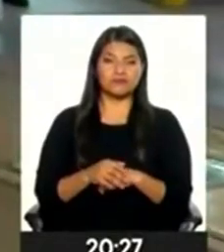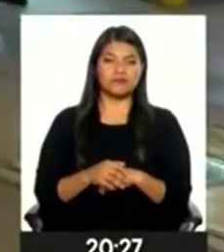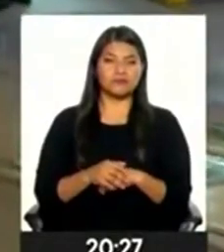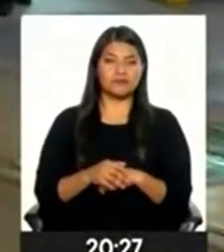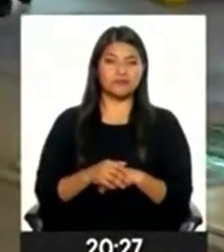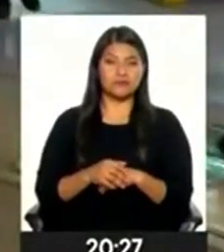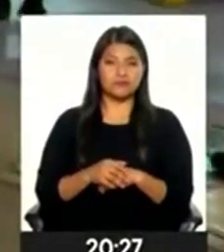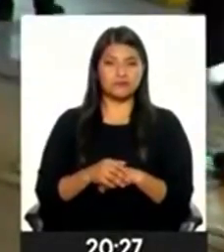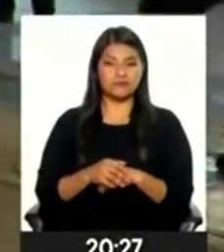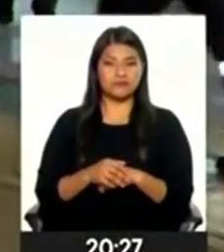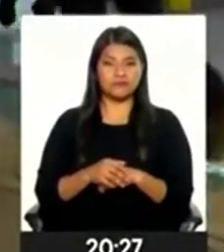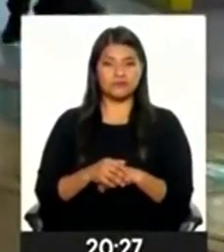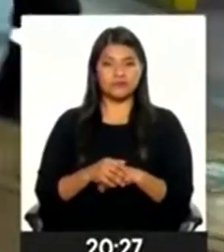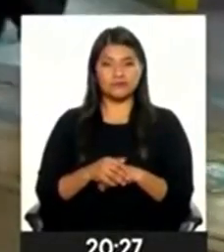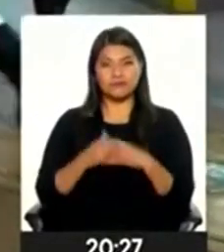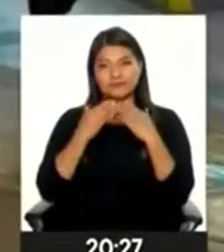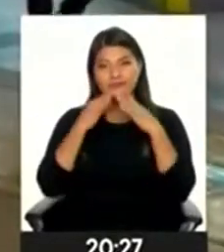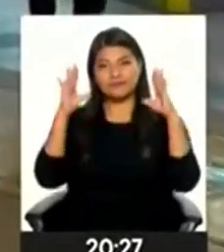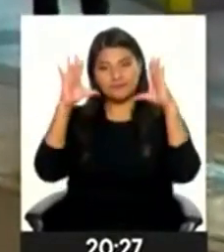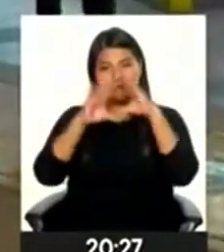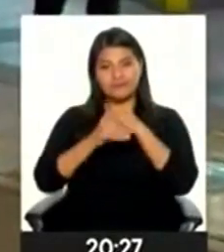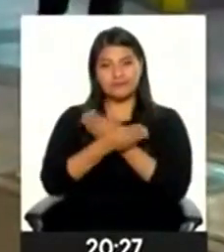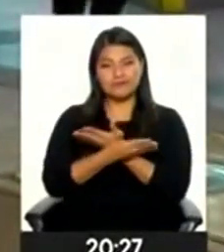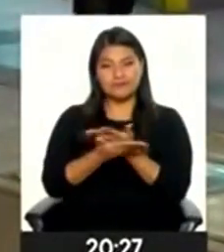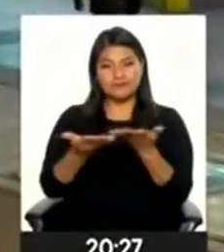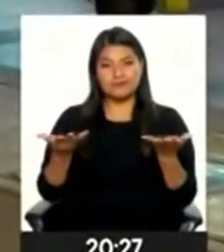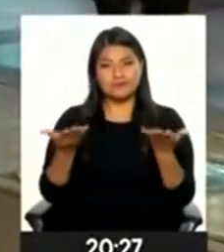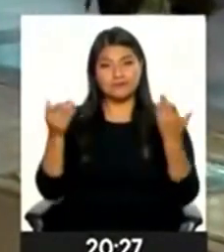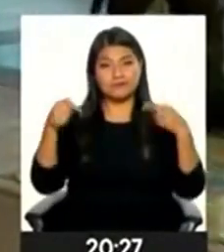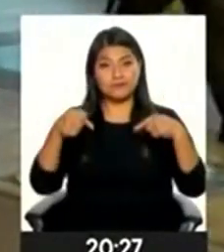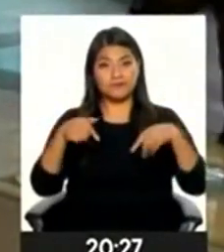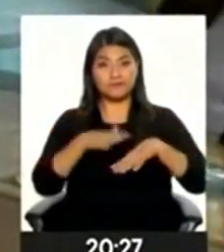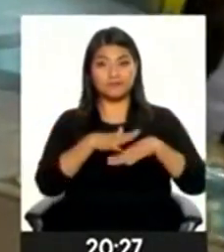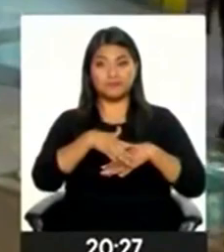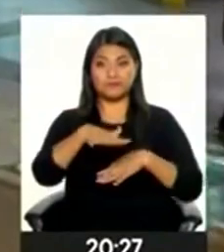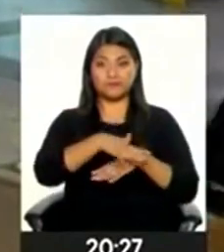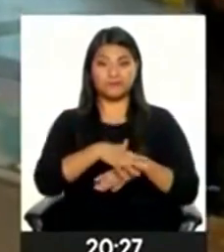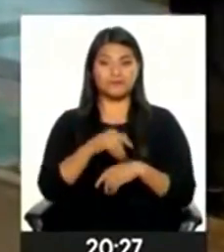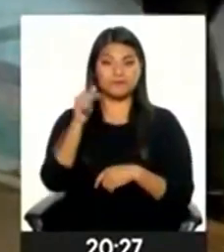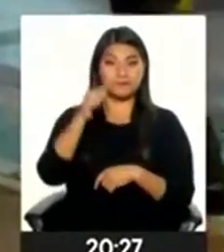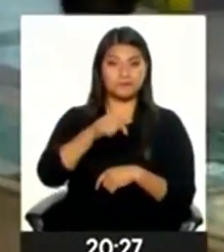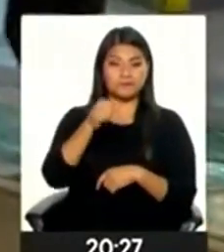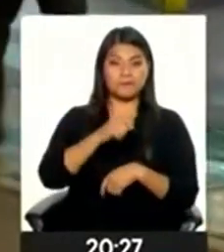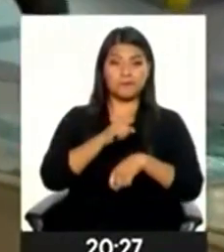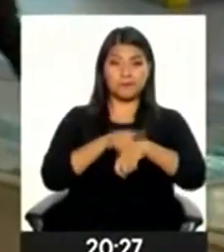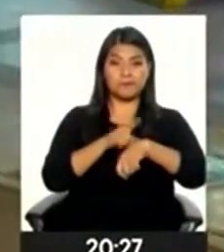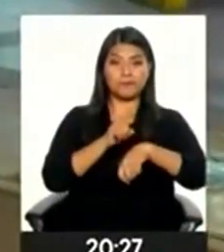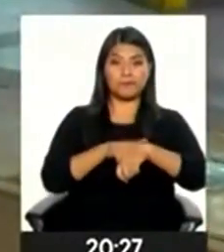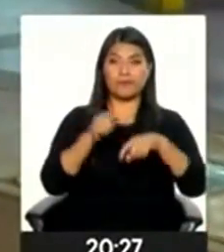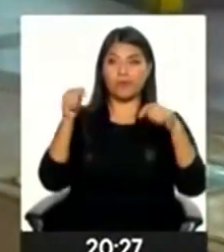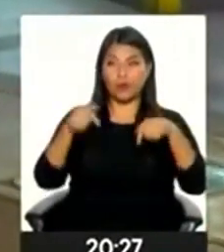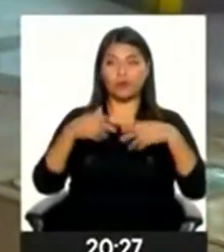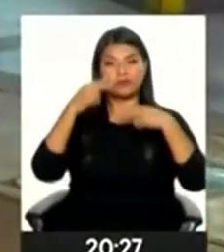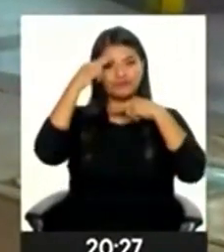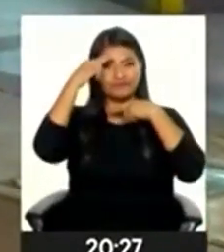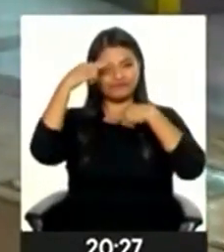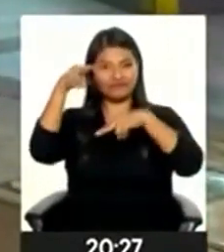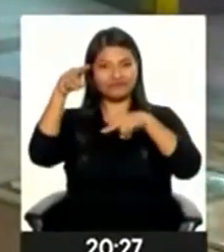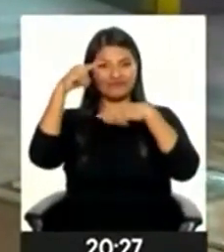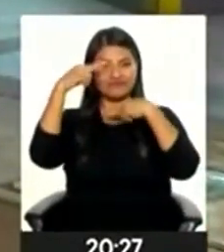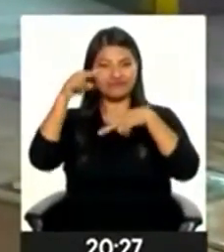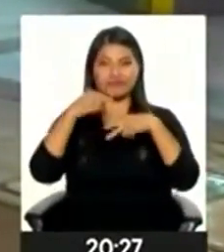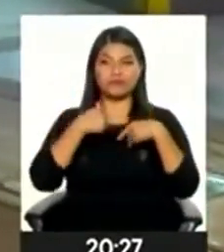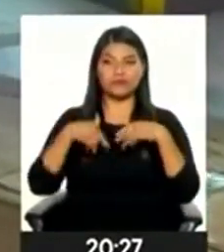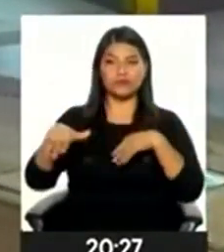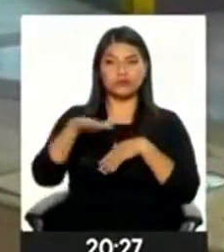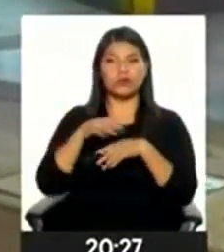Muy buenas noches, Nicolás, y también a los televidentes que se conectan a esta hora. Efectivamente, es una noticia que ha generado